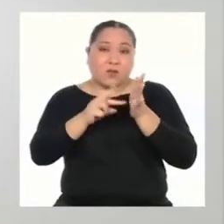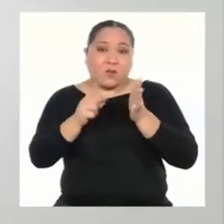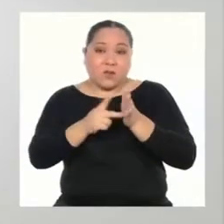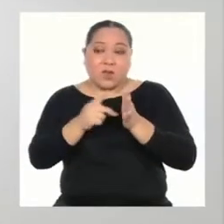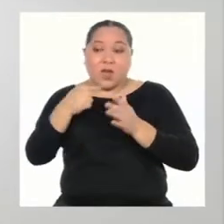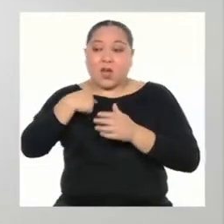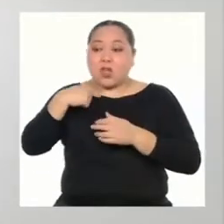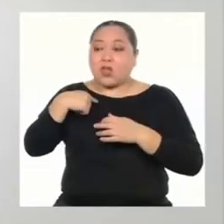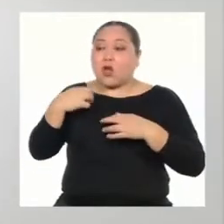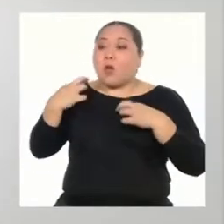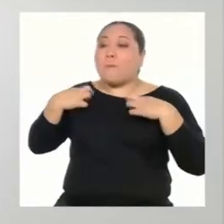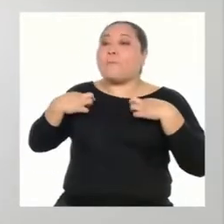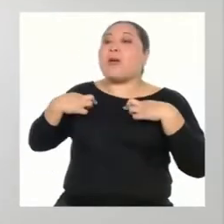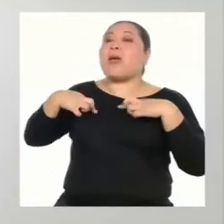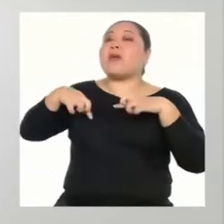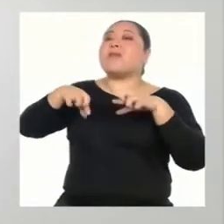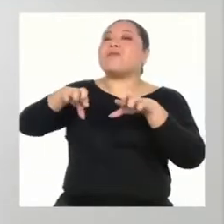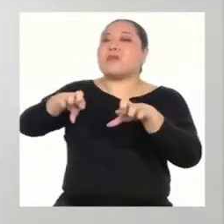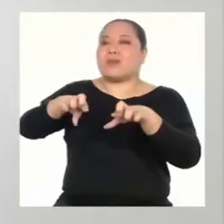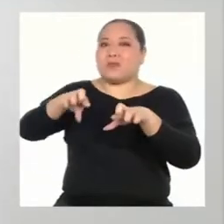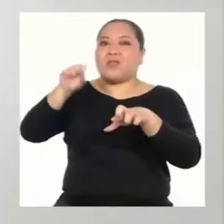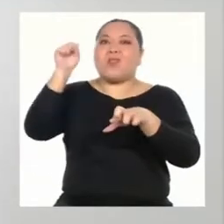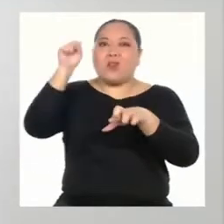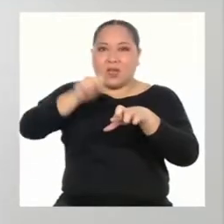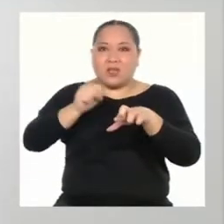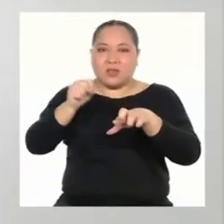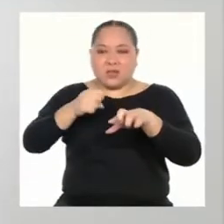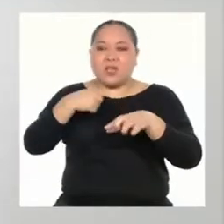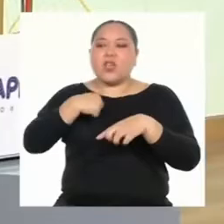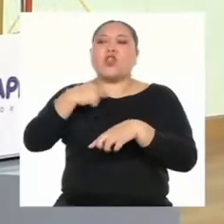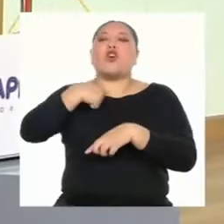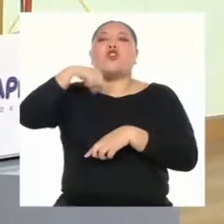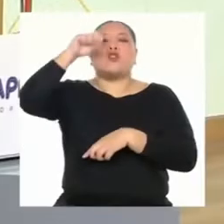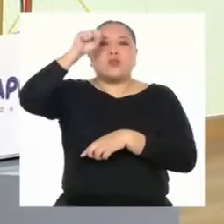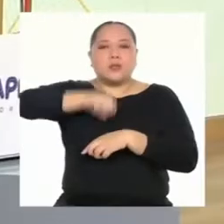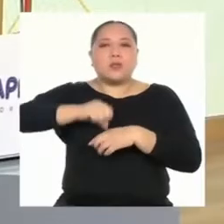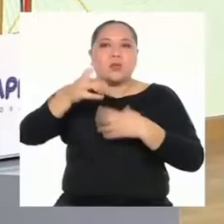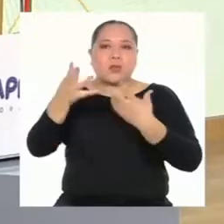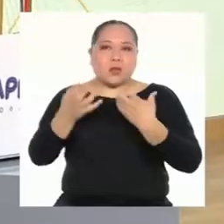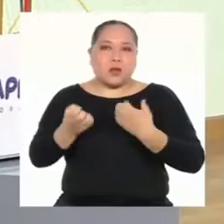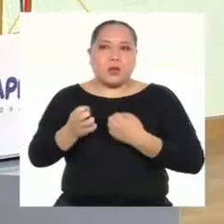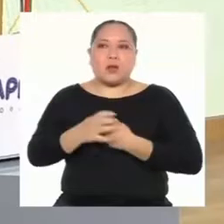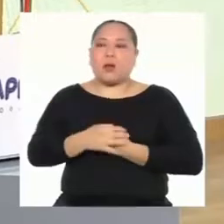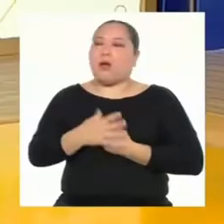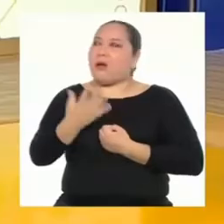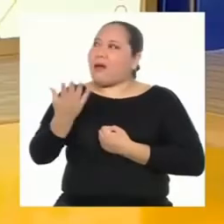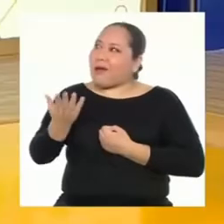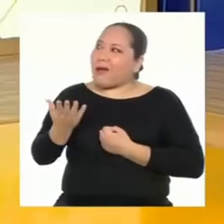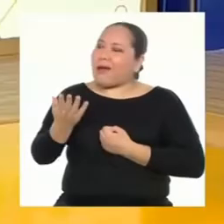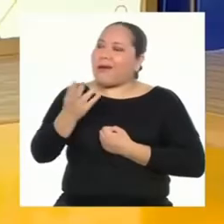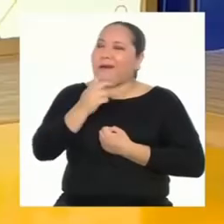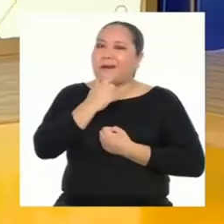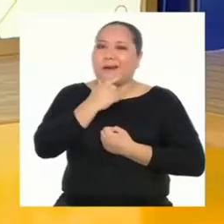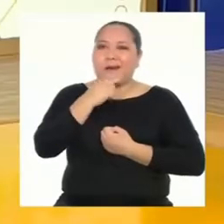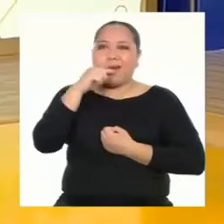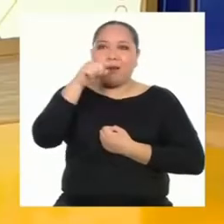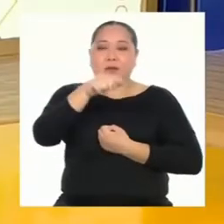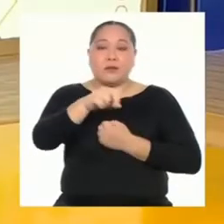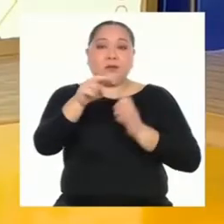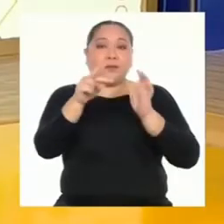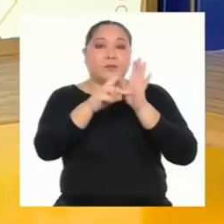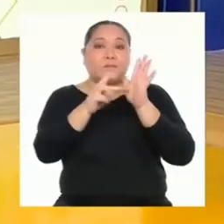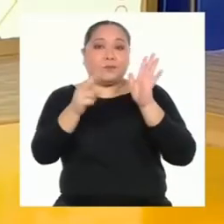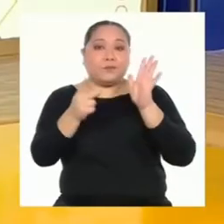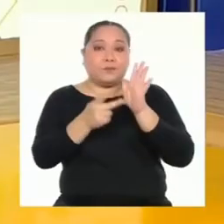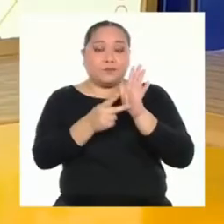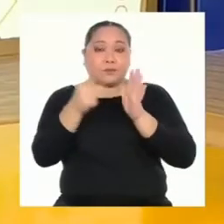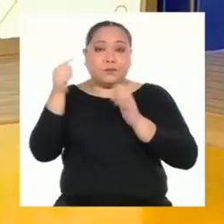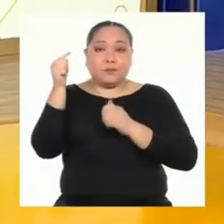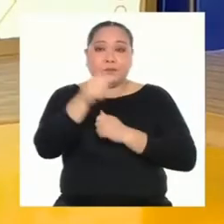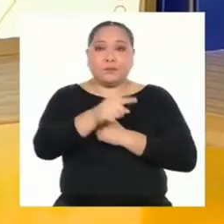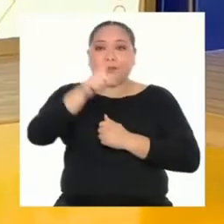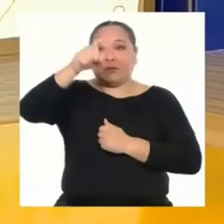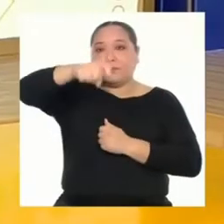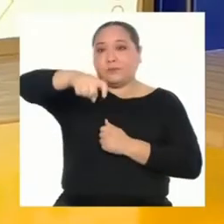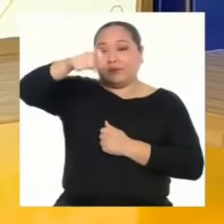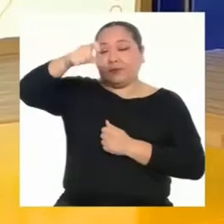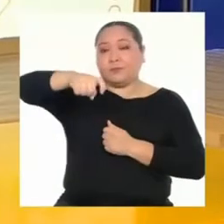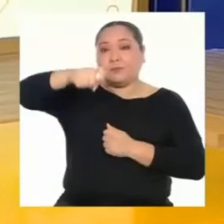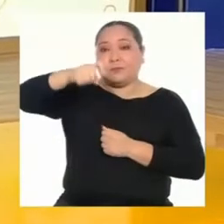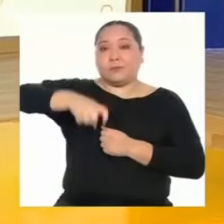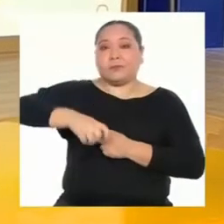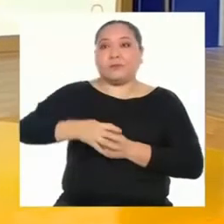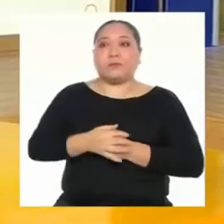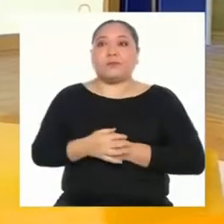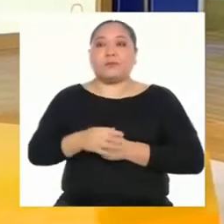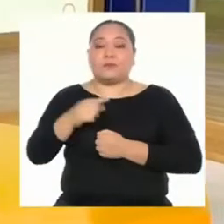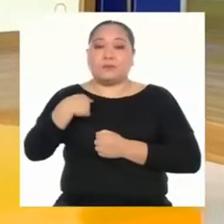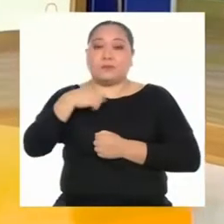o dar permiso para ello de forma explícita. Entonces, esto quiere decir que es